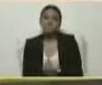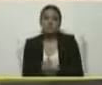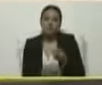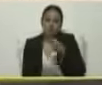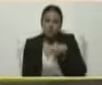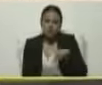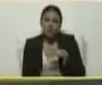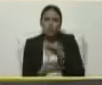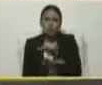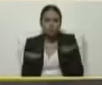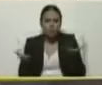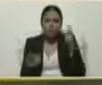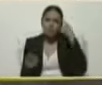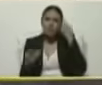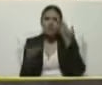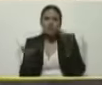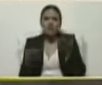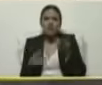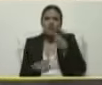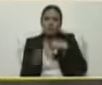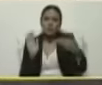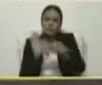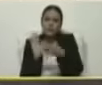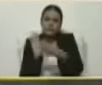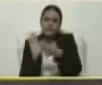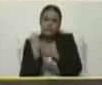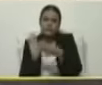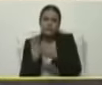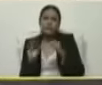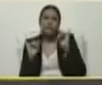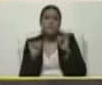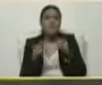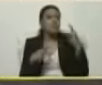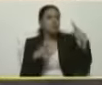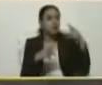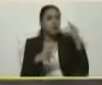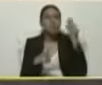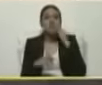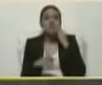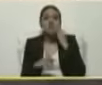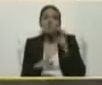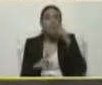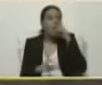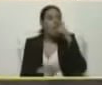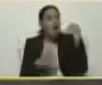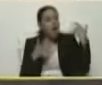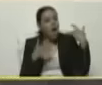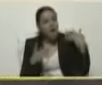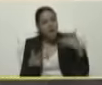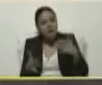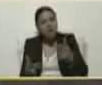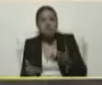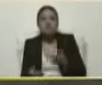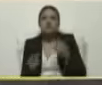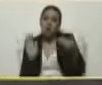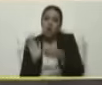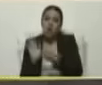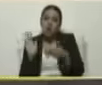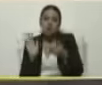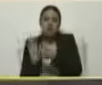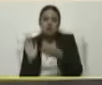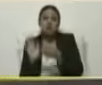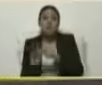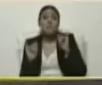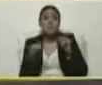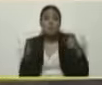Nosotros, ustedes saben, fuimos acribillados por los medios de comunicación por años. El golpe de Estado que le dieron